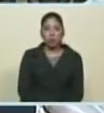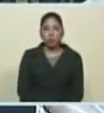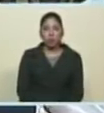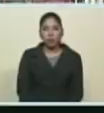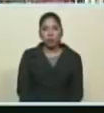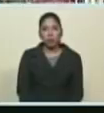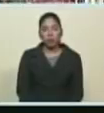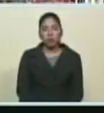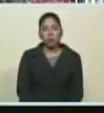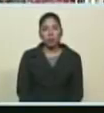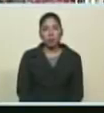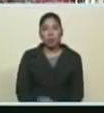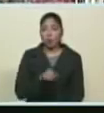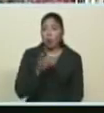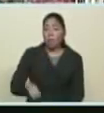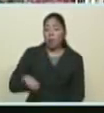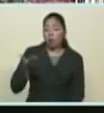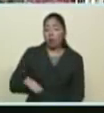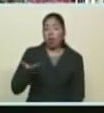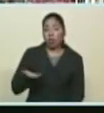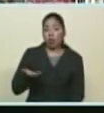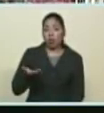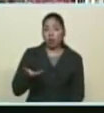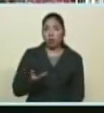Muy importante que estemos